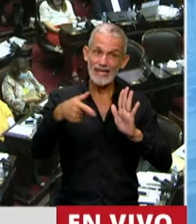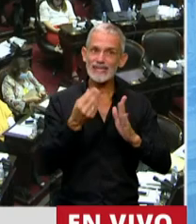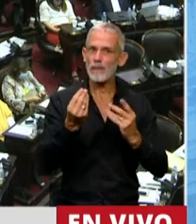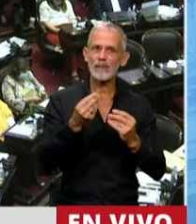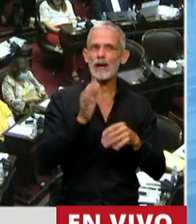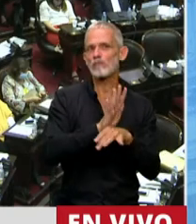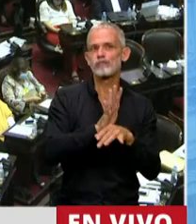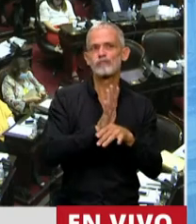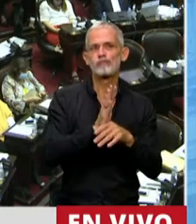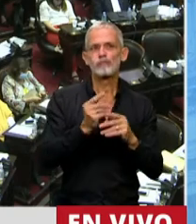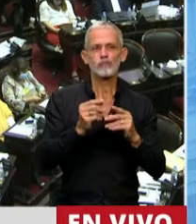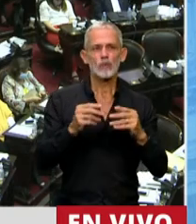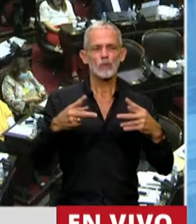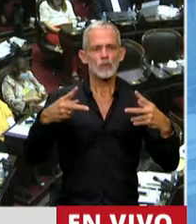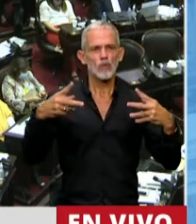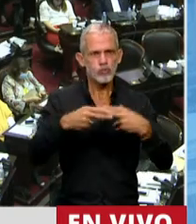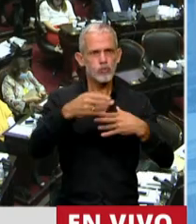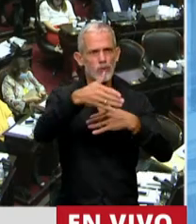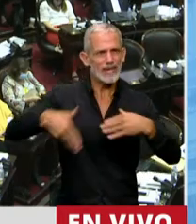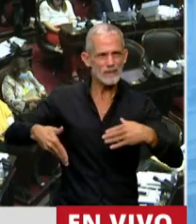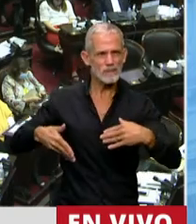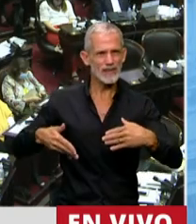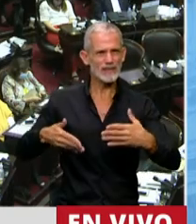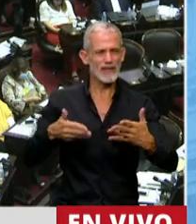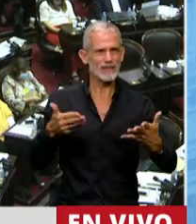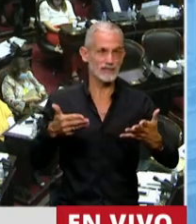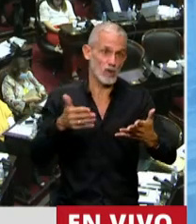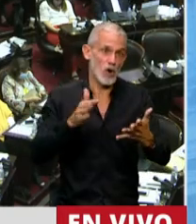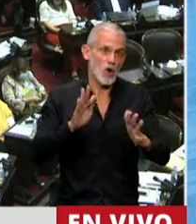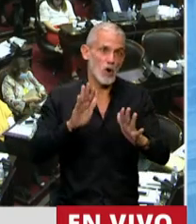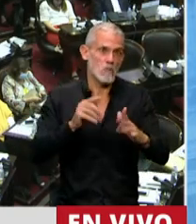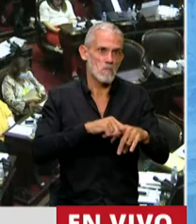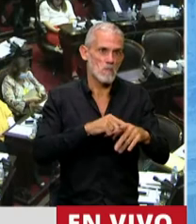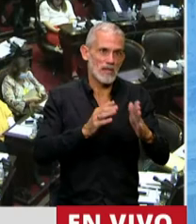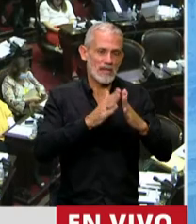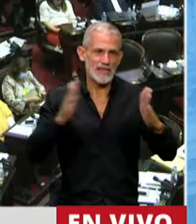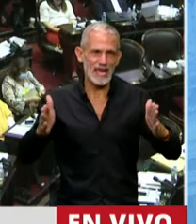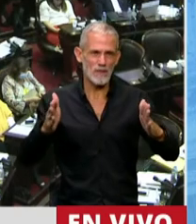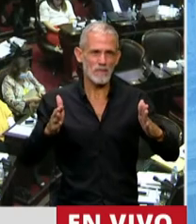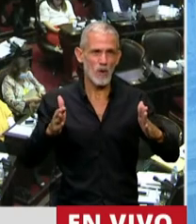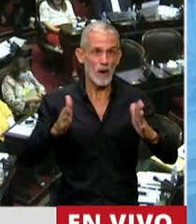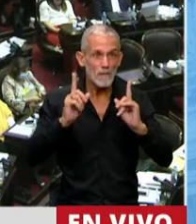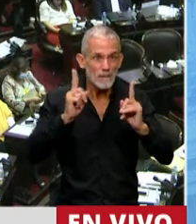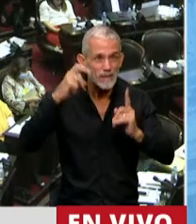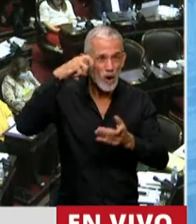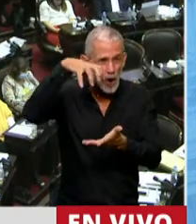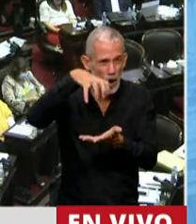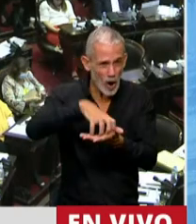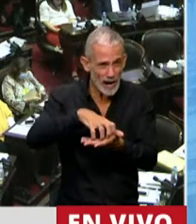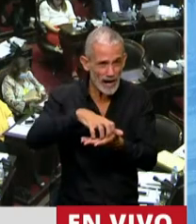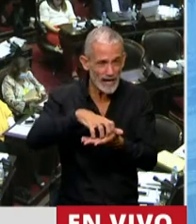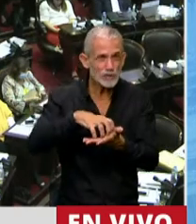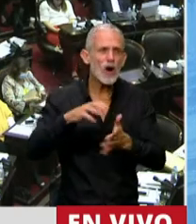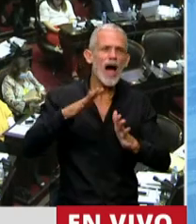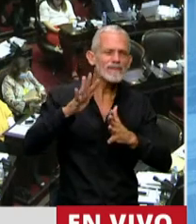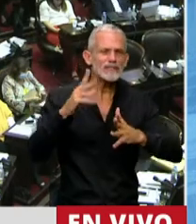una suerte de autorrestricción, por lo que yo comprendo, o mandato que se impone el propio Congreso en